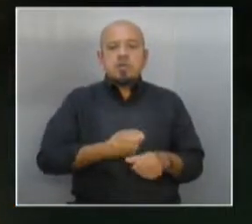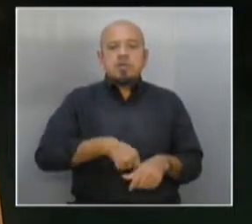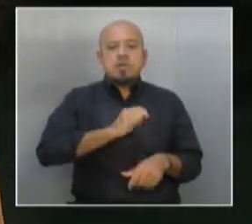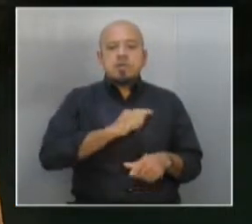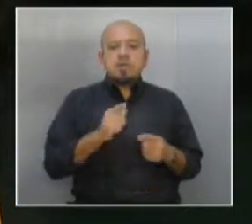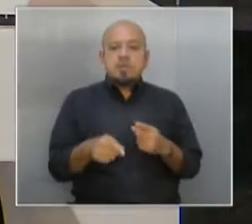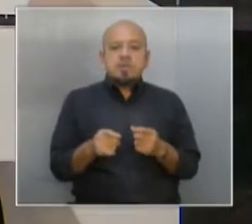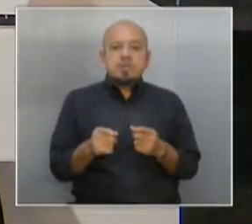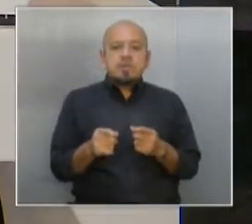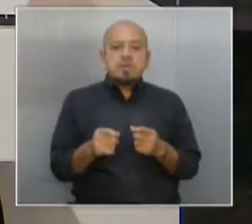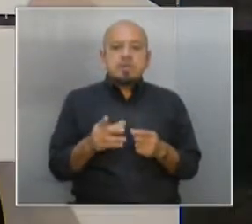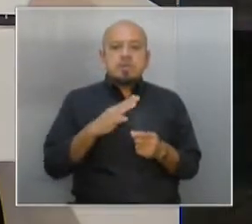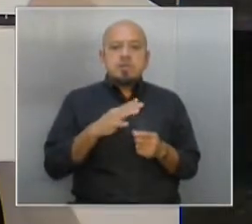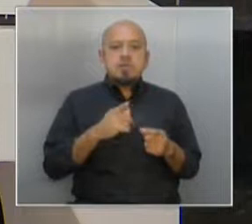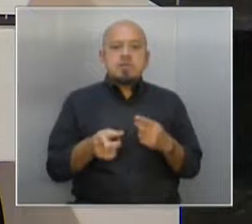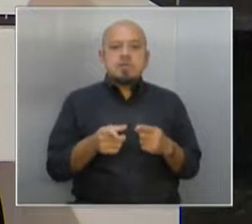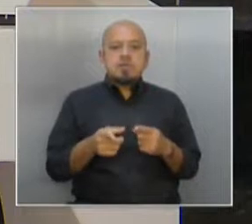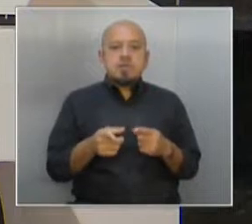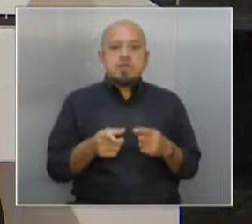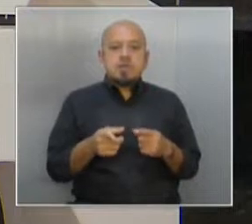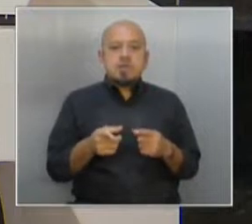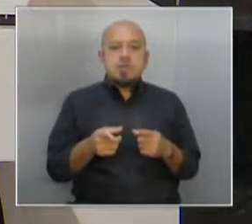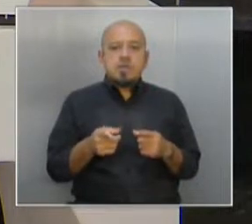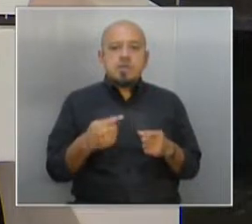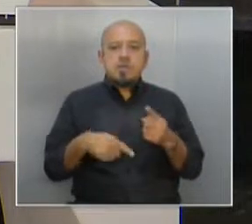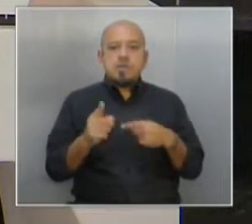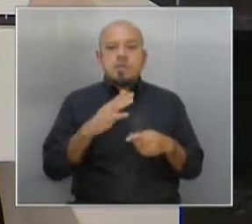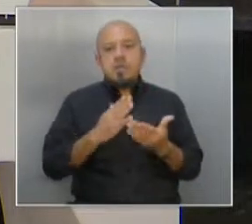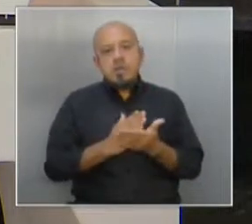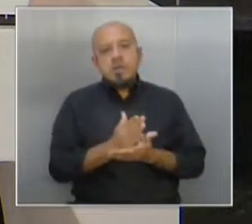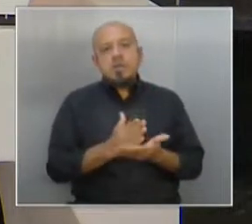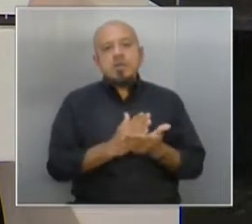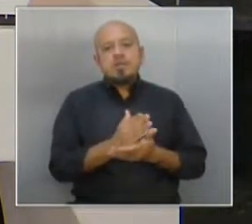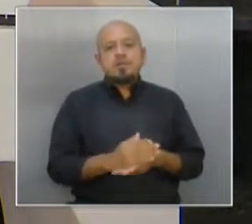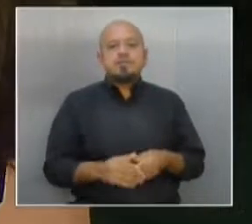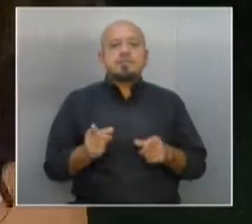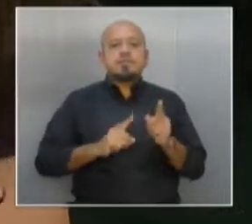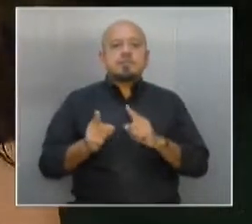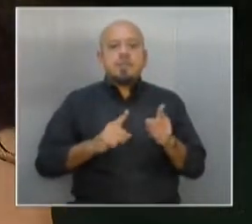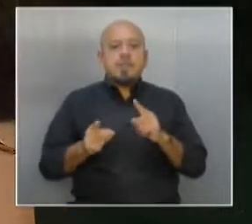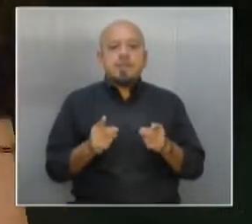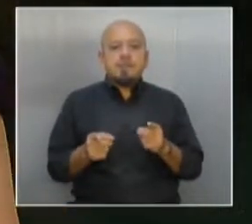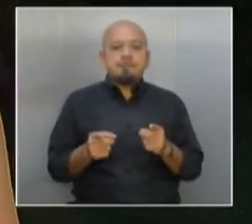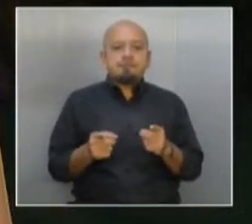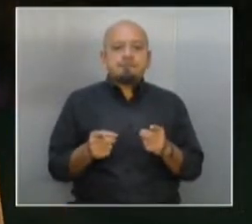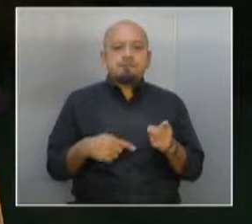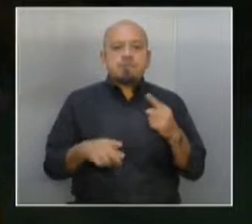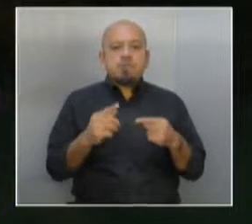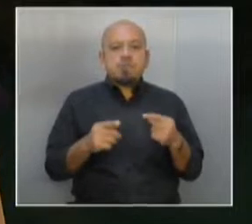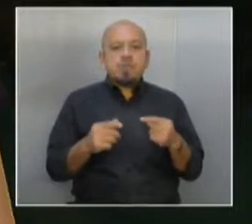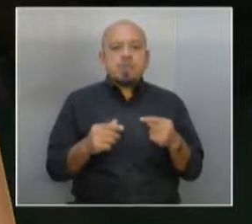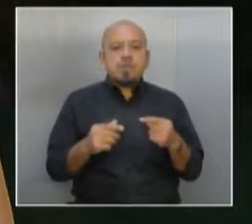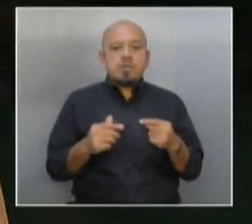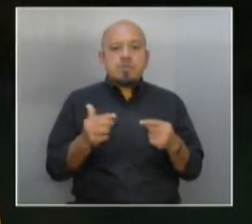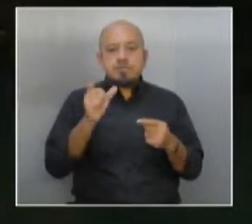folclórica, hay algo ahí en el inconsciente que siempre me termina tirando algún enlace, algún link, que la letra justo